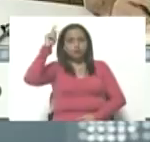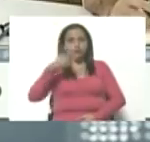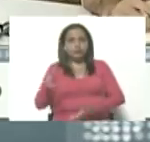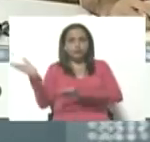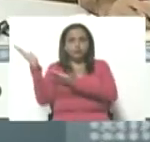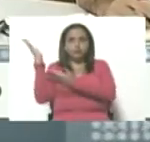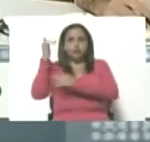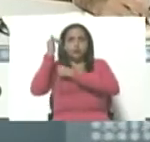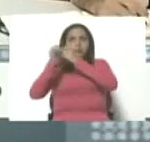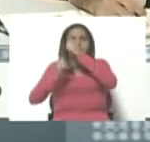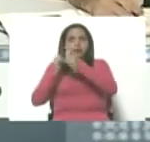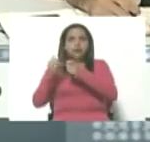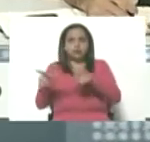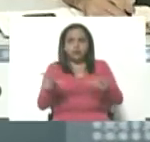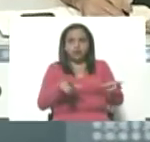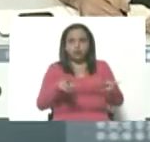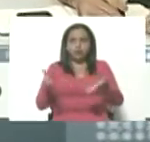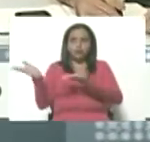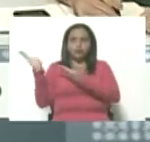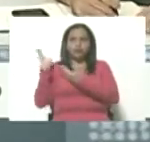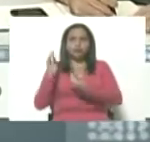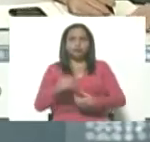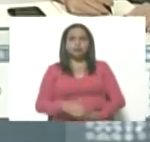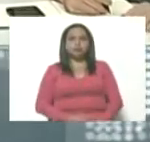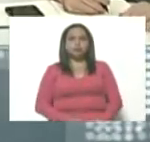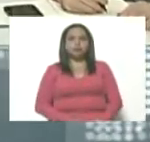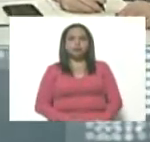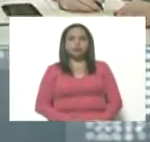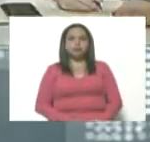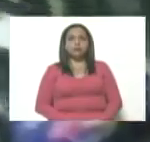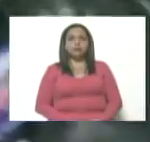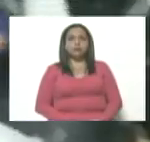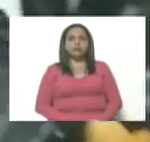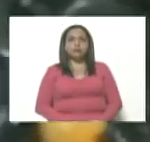Vamos a ver este video, ¿estamos listos? Adelante.